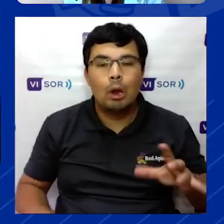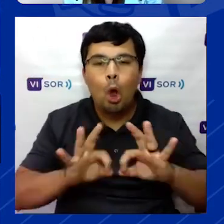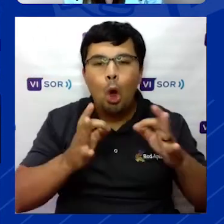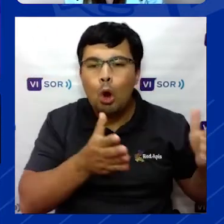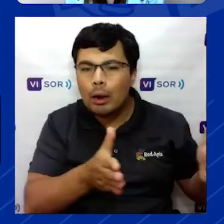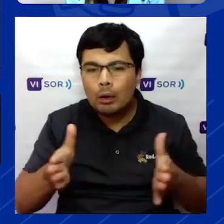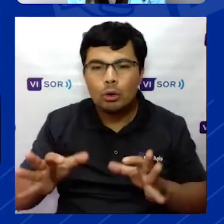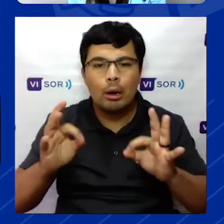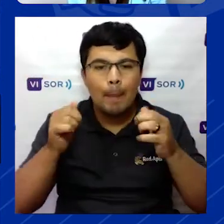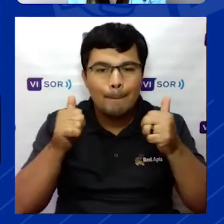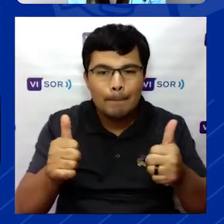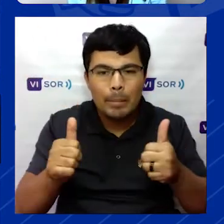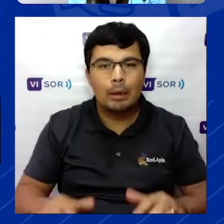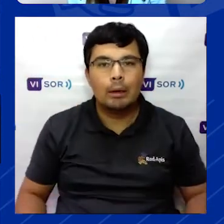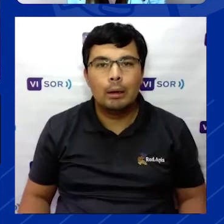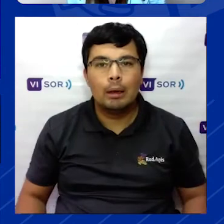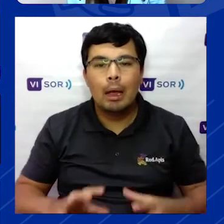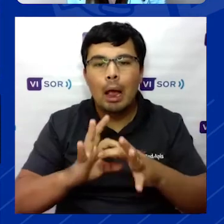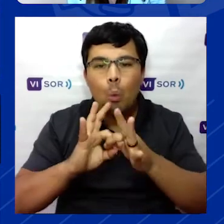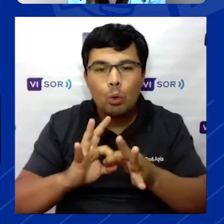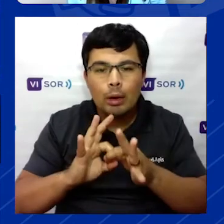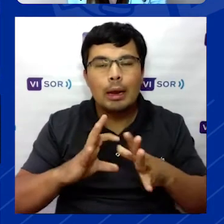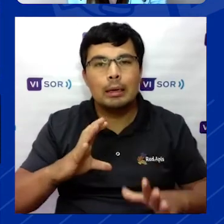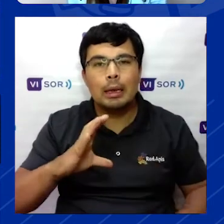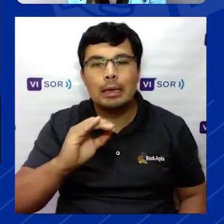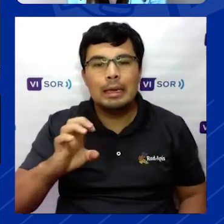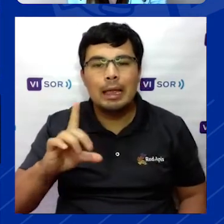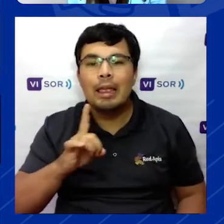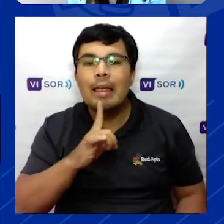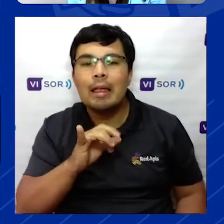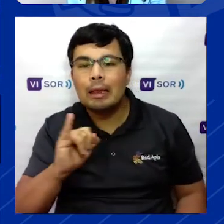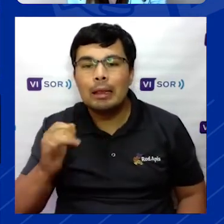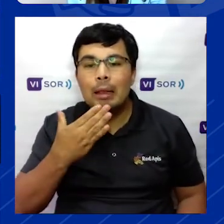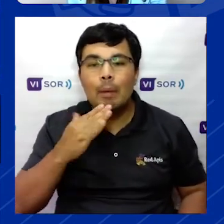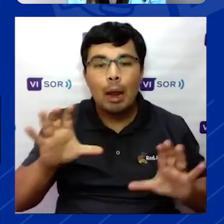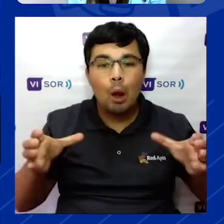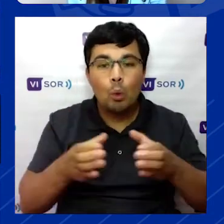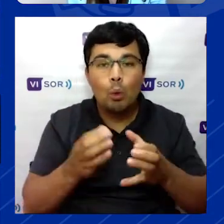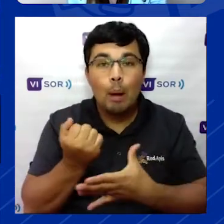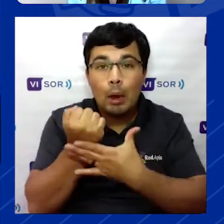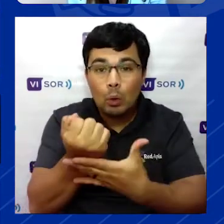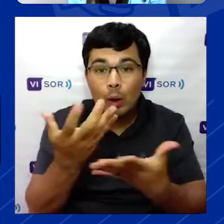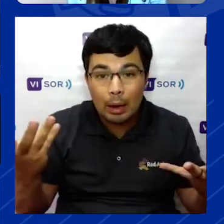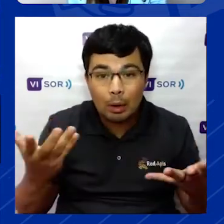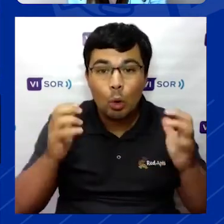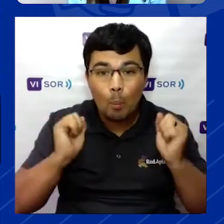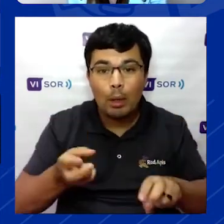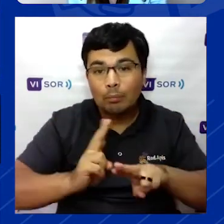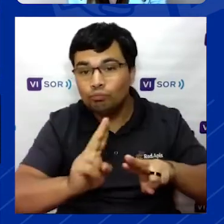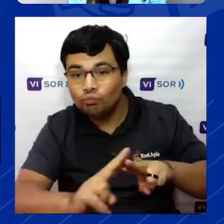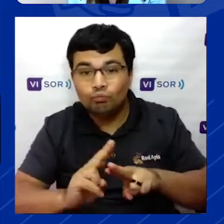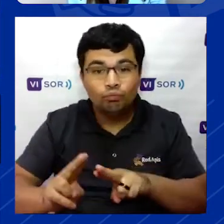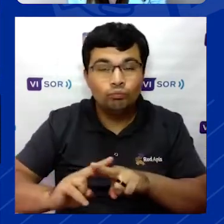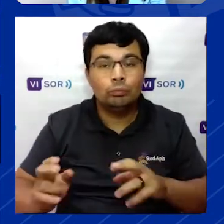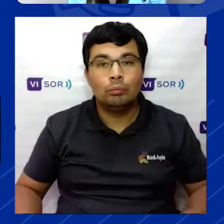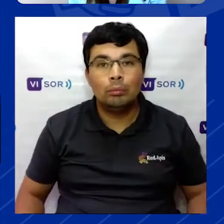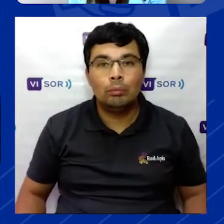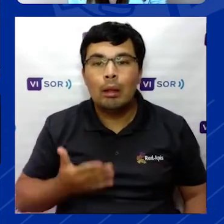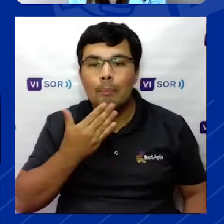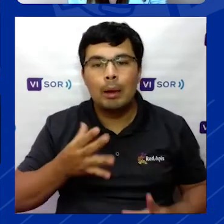gracias al equipo CEDETI que organizó esto y al equipo que nos está ayudando a que esto se pueda producir, al